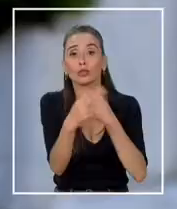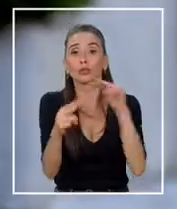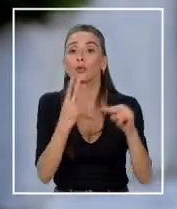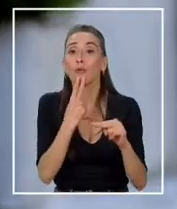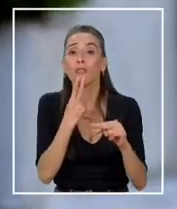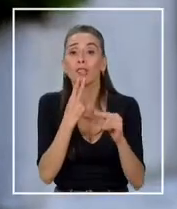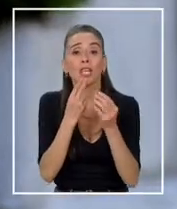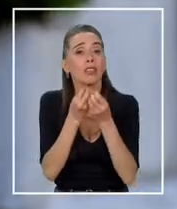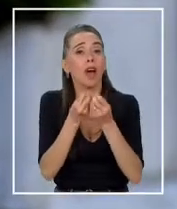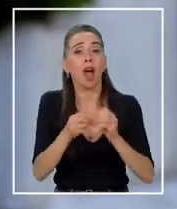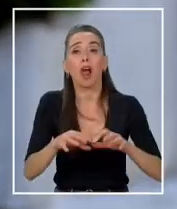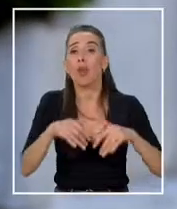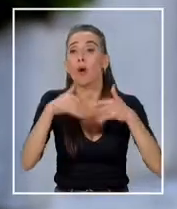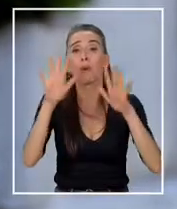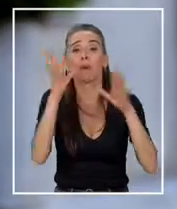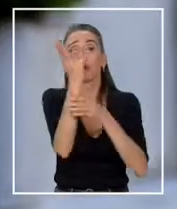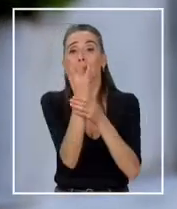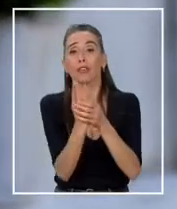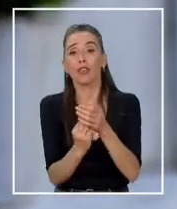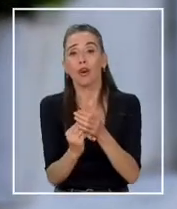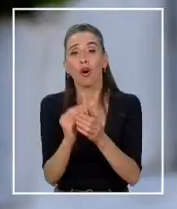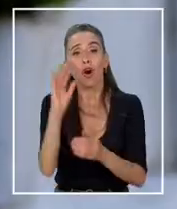vida inocentemente.